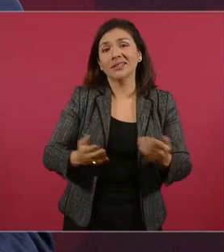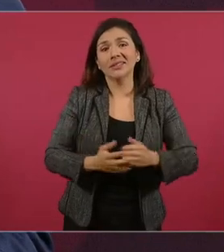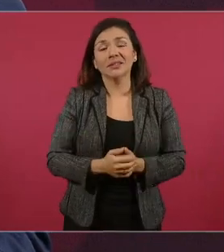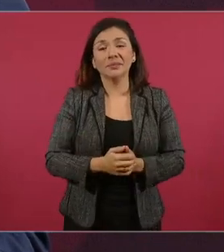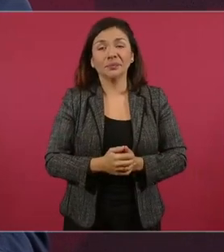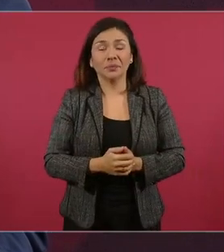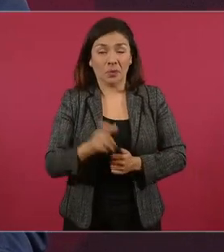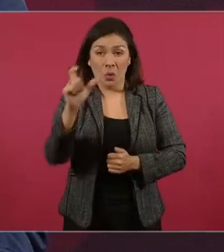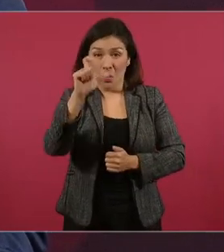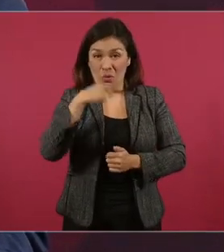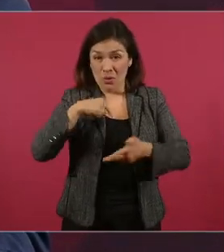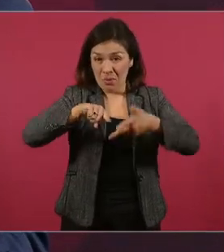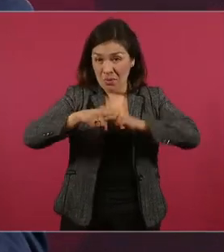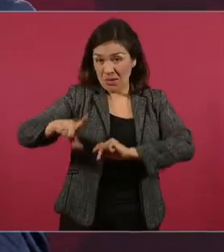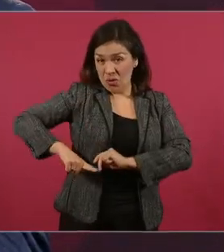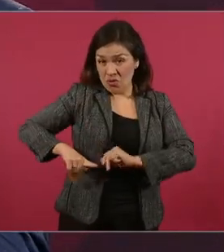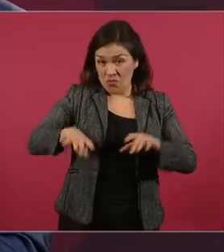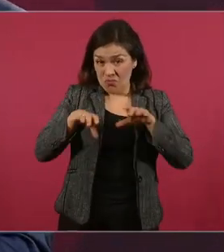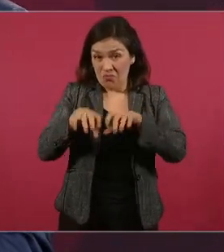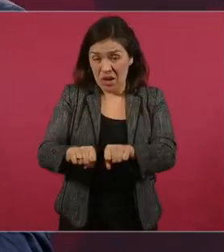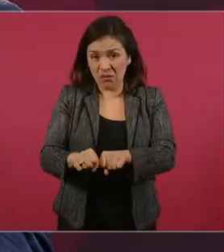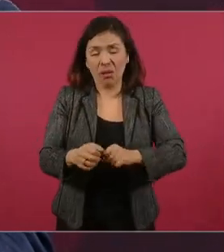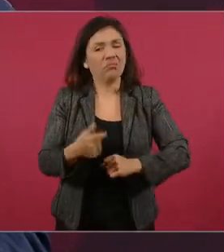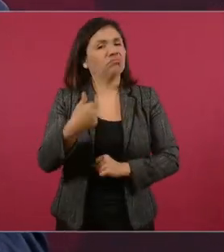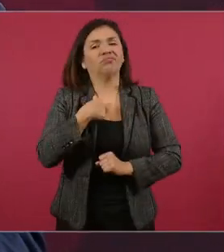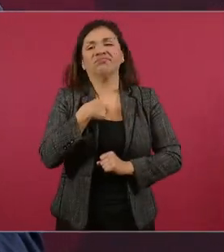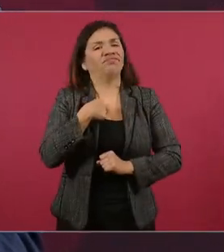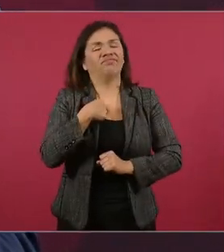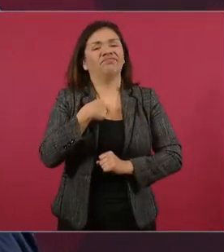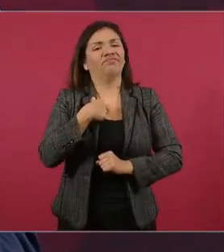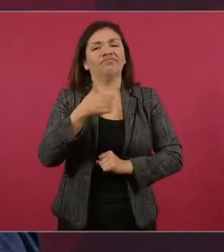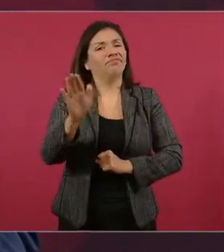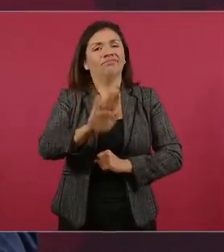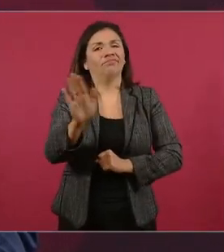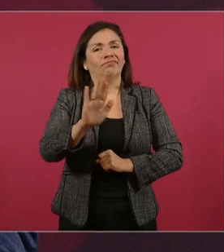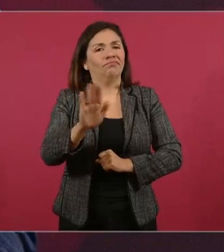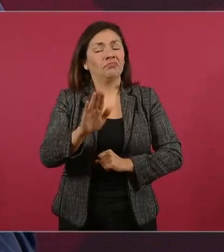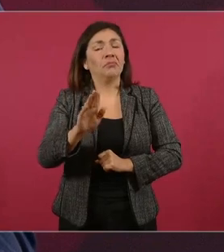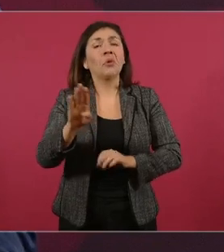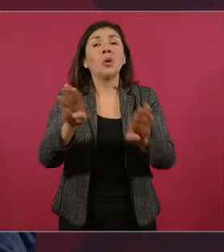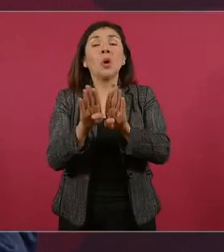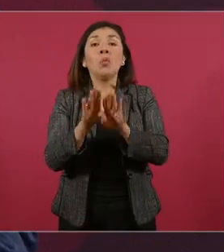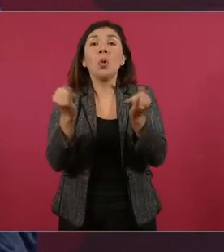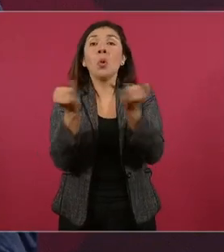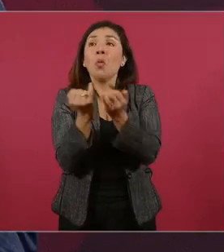Desde que tomé posición dije, no vamos a ver hacia atrás.